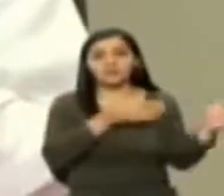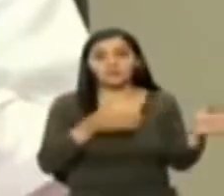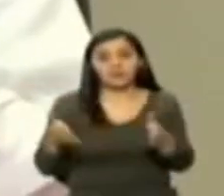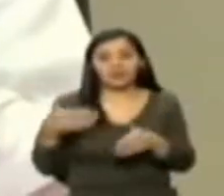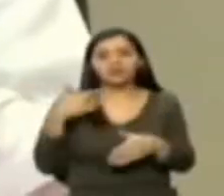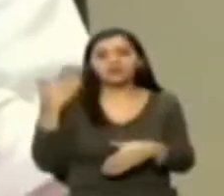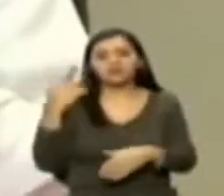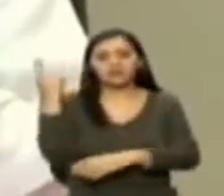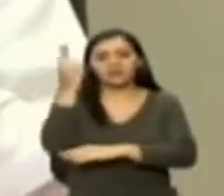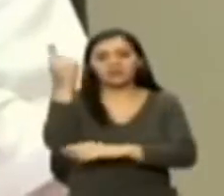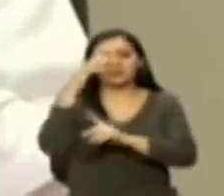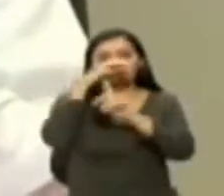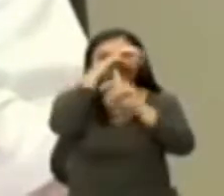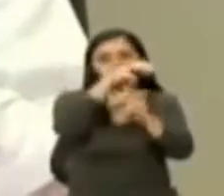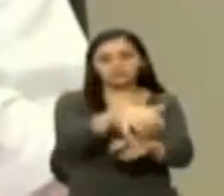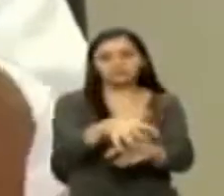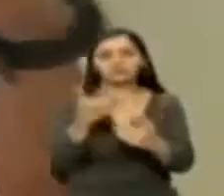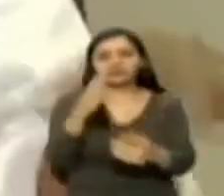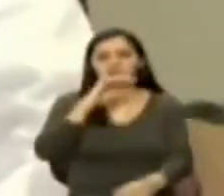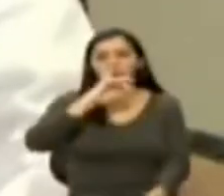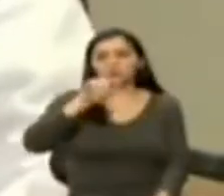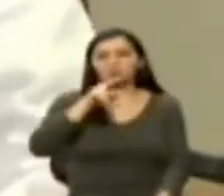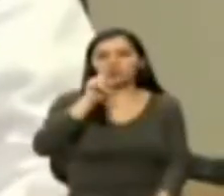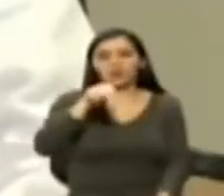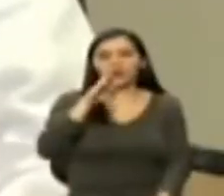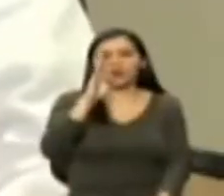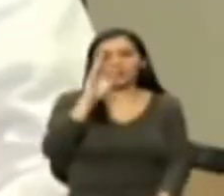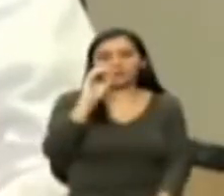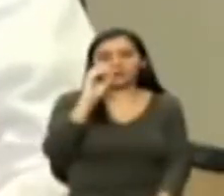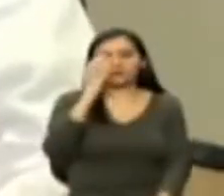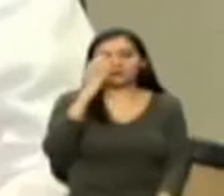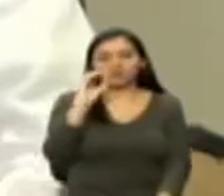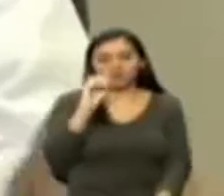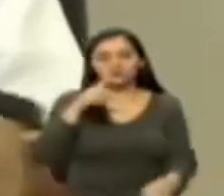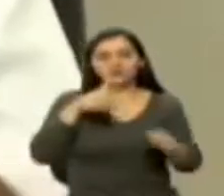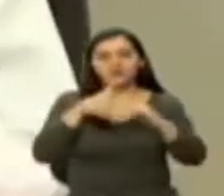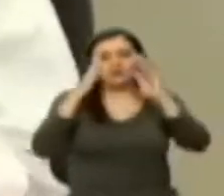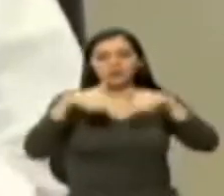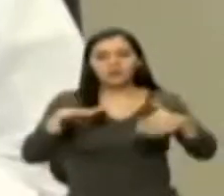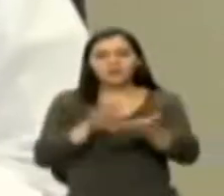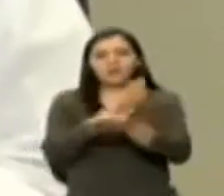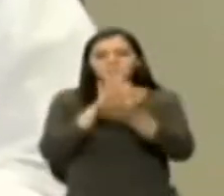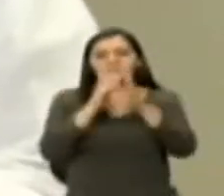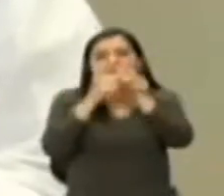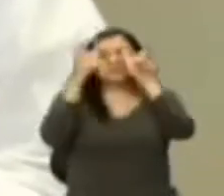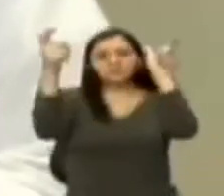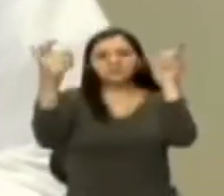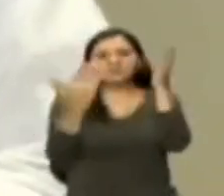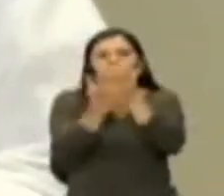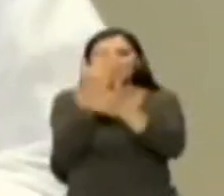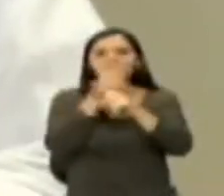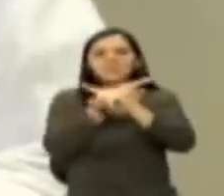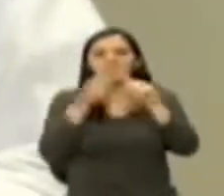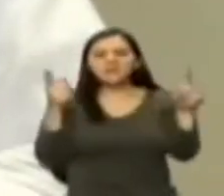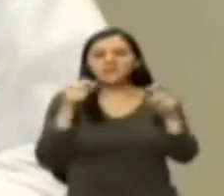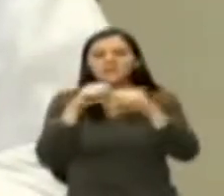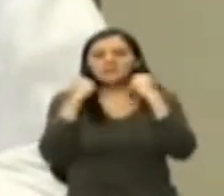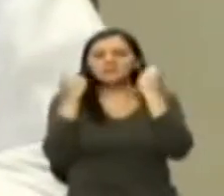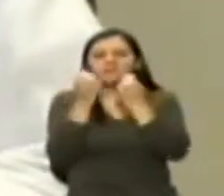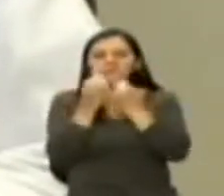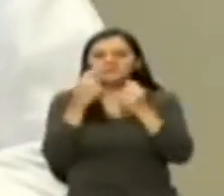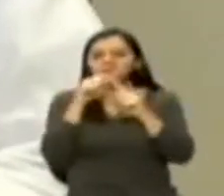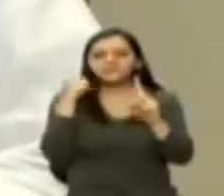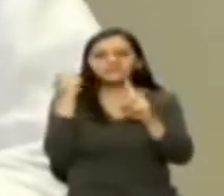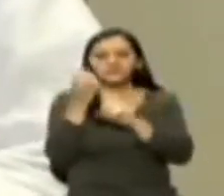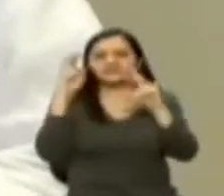vía helicóptero hasta San Juan Bosco, donde teníamos que inaugurar una escuela del milenio. Lastimosamente, por condiciones del tiempo, tuvimos que parar